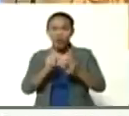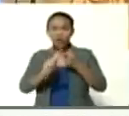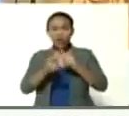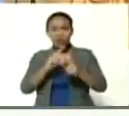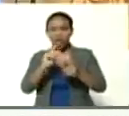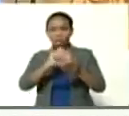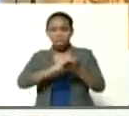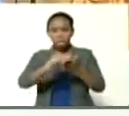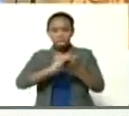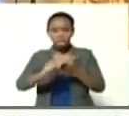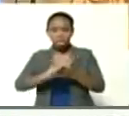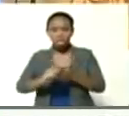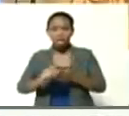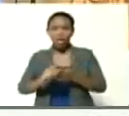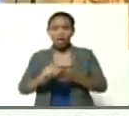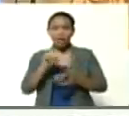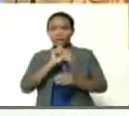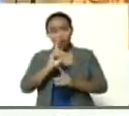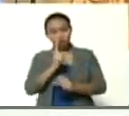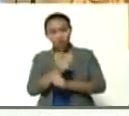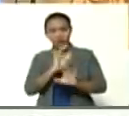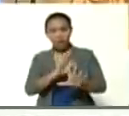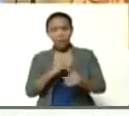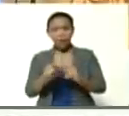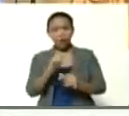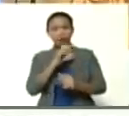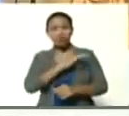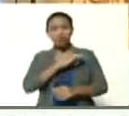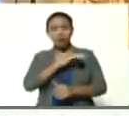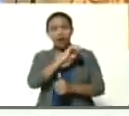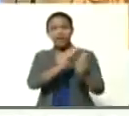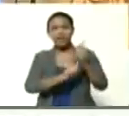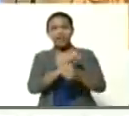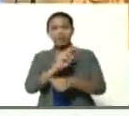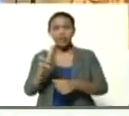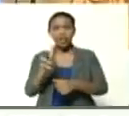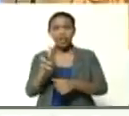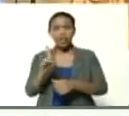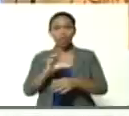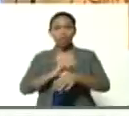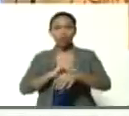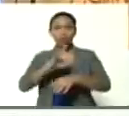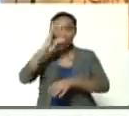ser. Señora vicepresidenta, doctora Delcy Rodríguez, por favor.